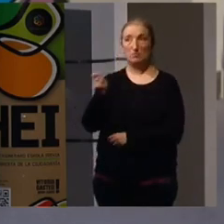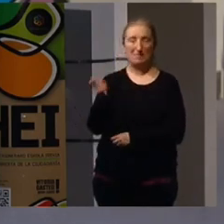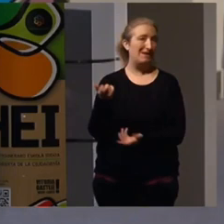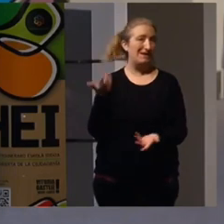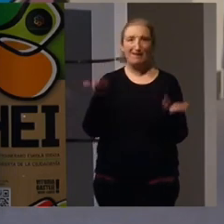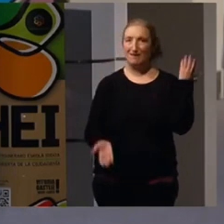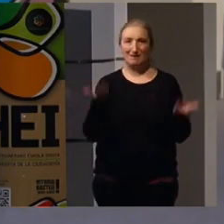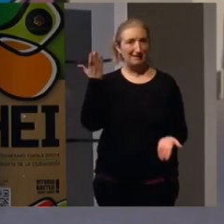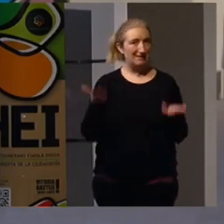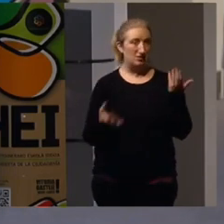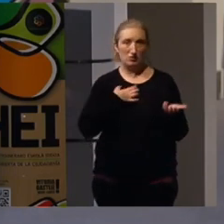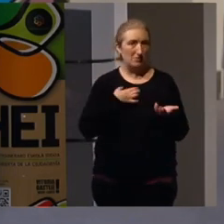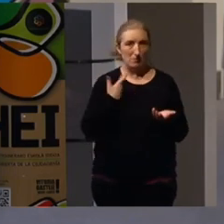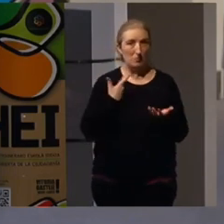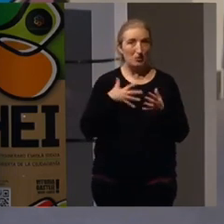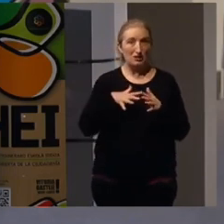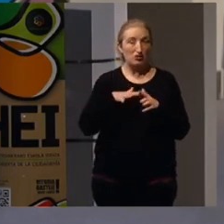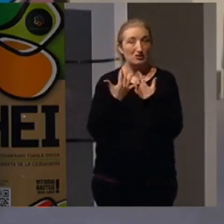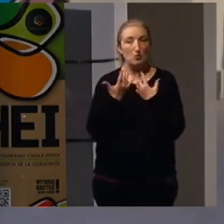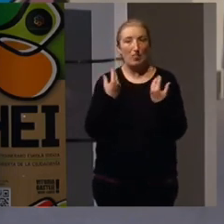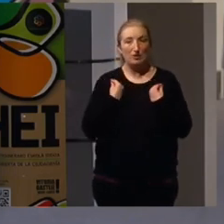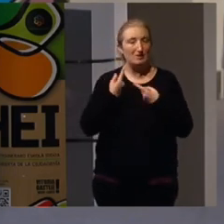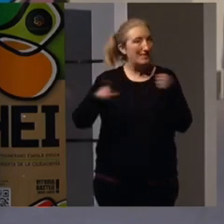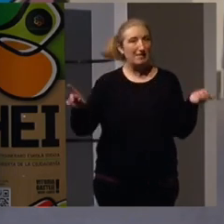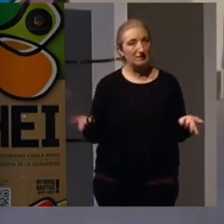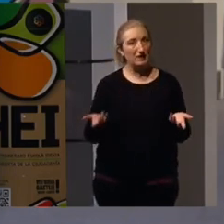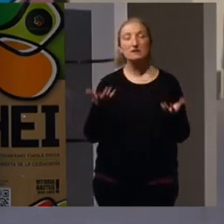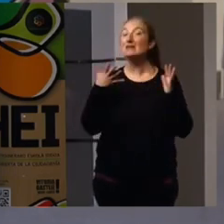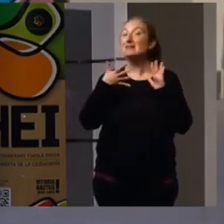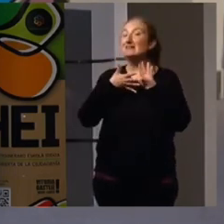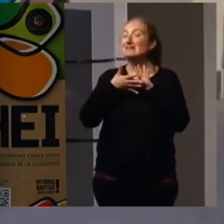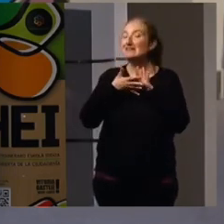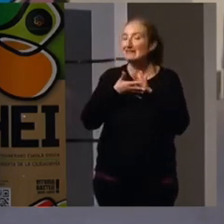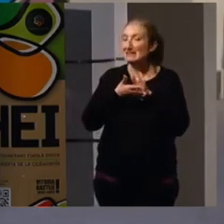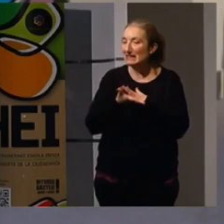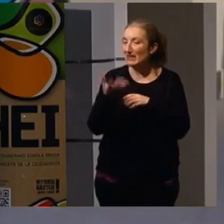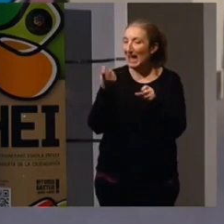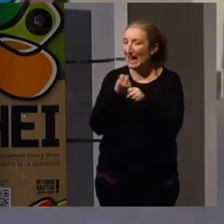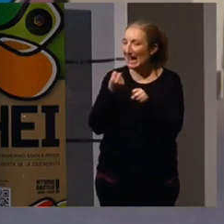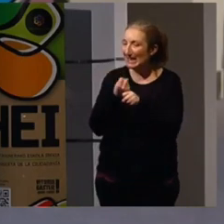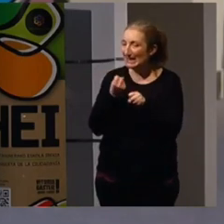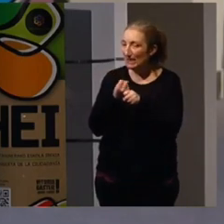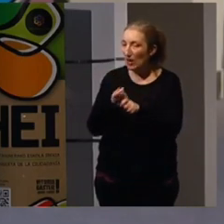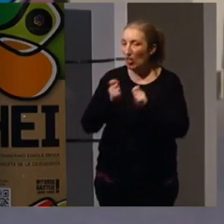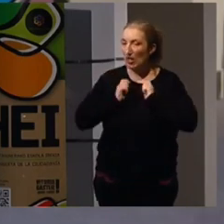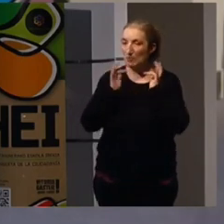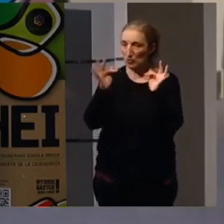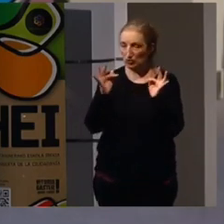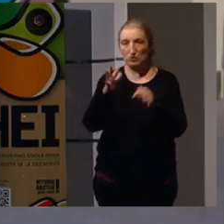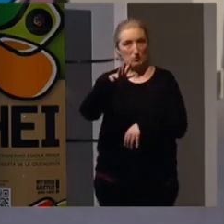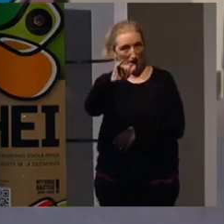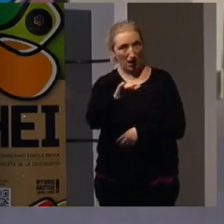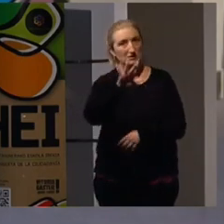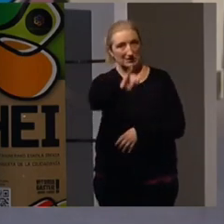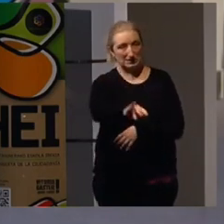no podemos comparar las dos cosas porque son fenómenos distintos. Entonces, eso no quiere decir que el trabajo en sí no pueda tener cosas buenas, que las